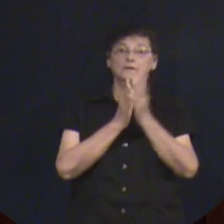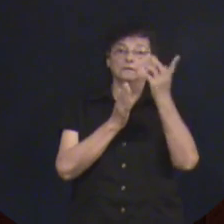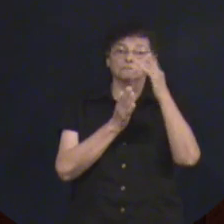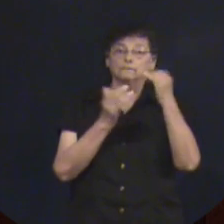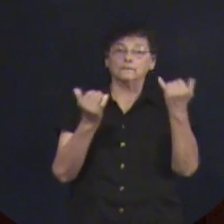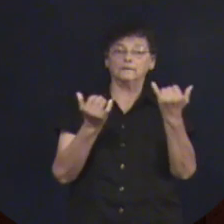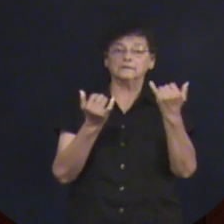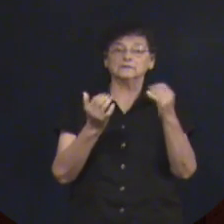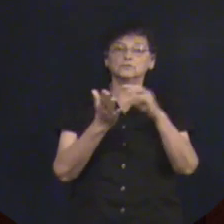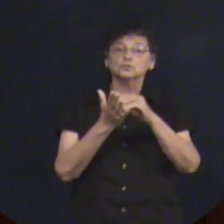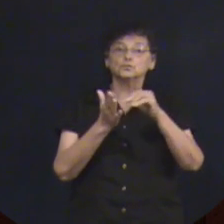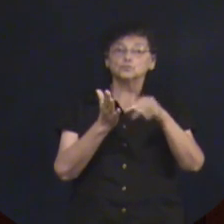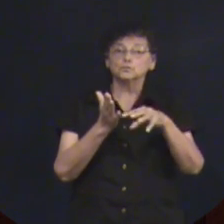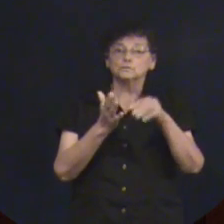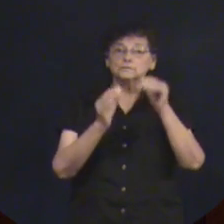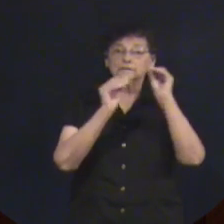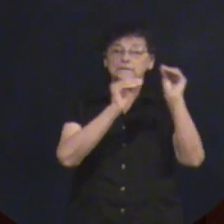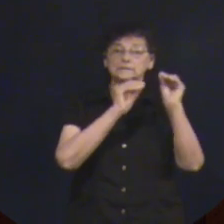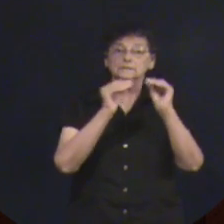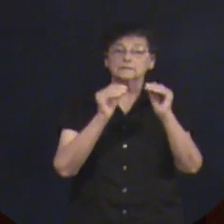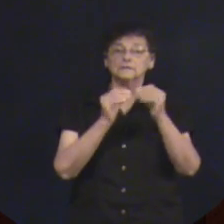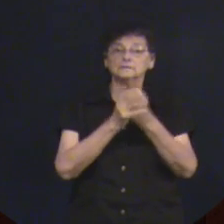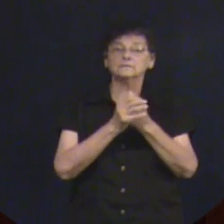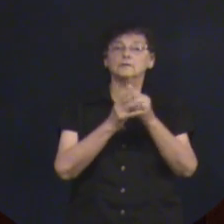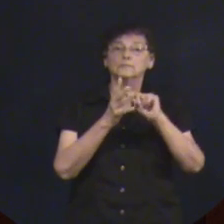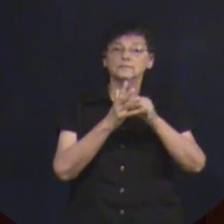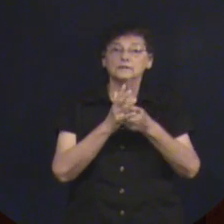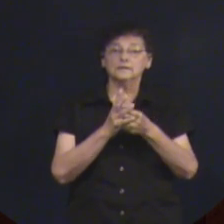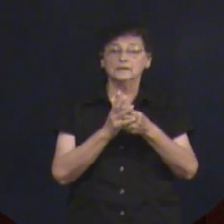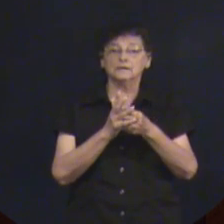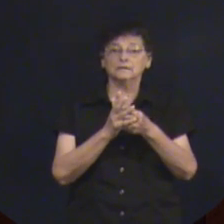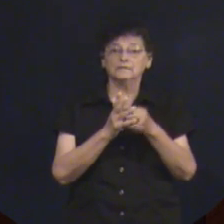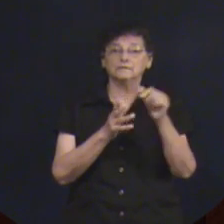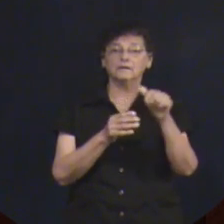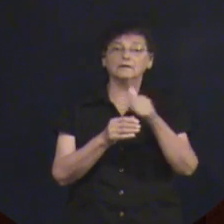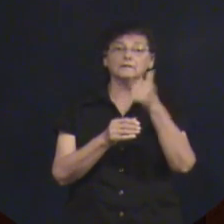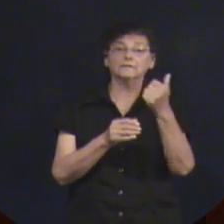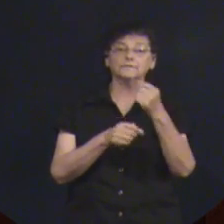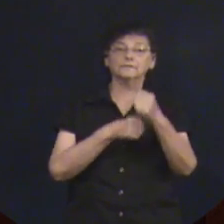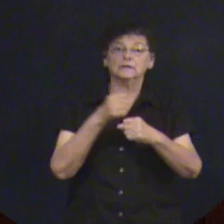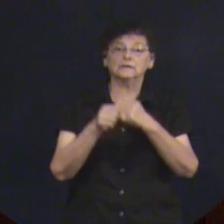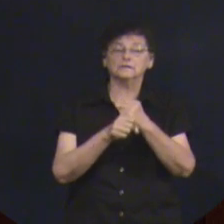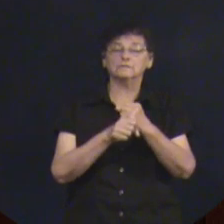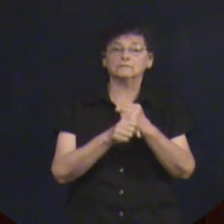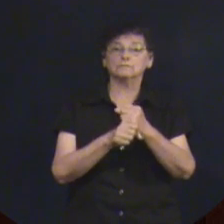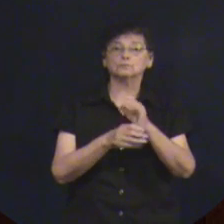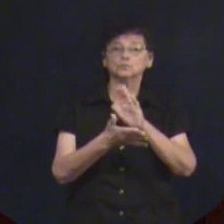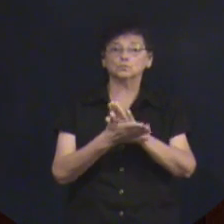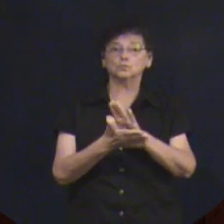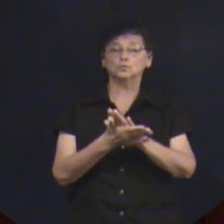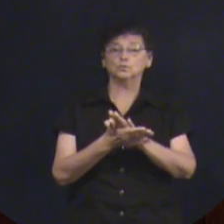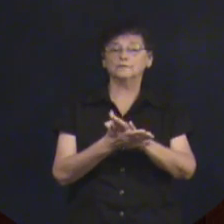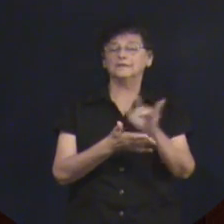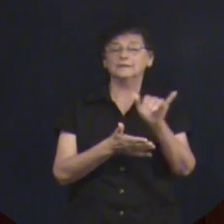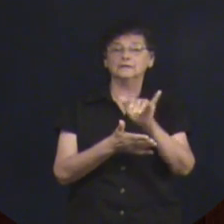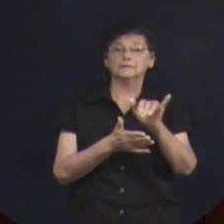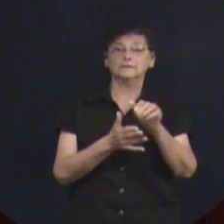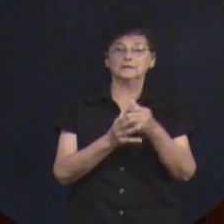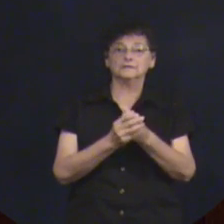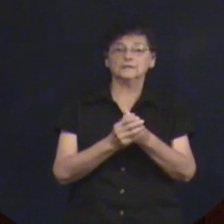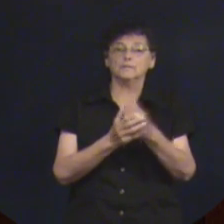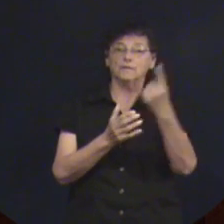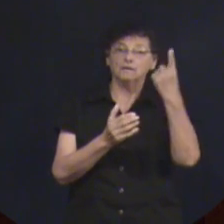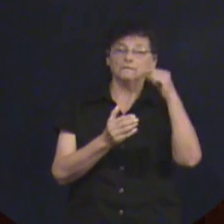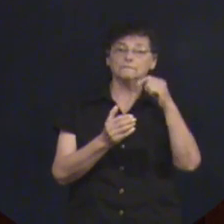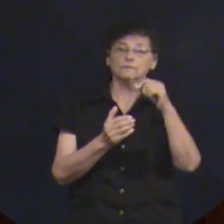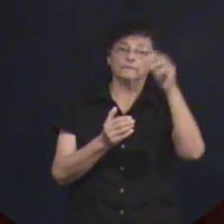Por estudiantes y maestros en el comienzo de otro año escolar, así como por